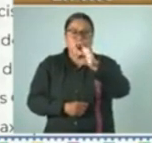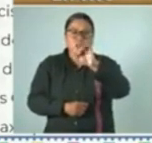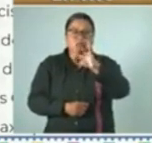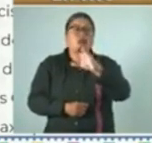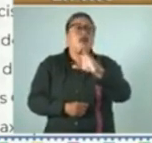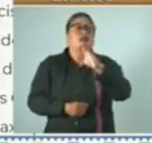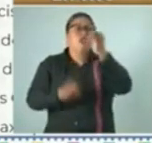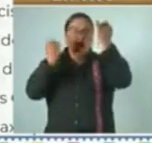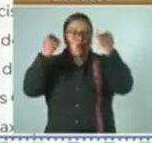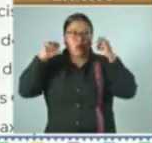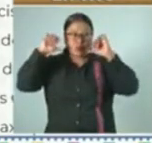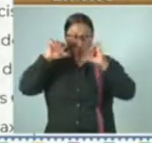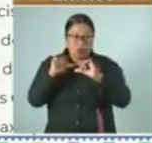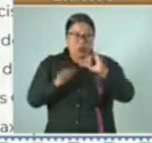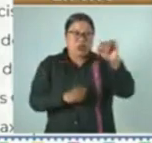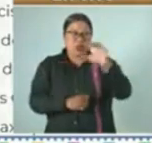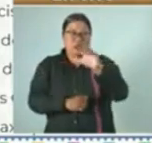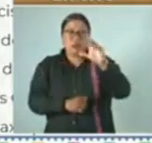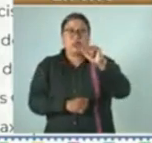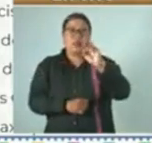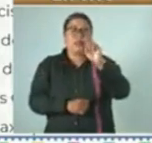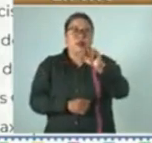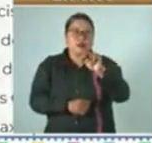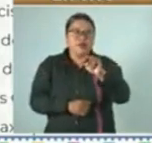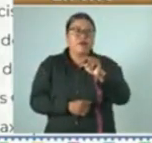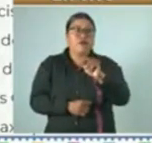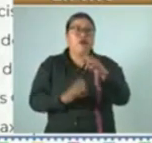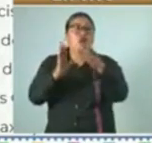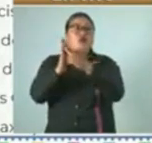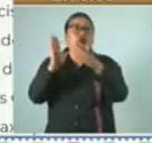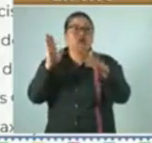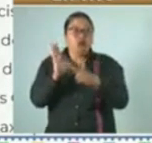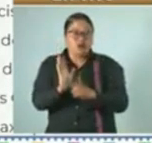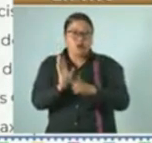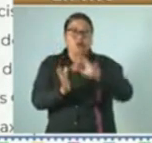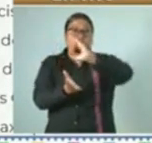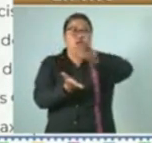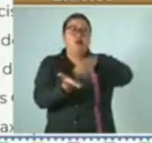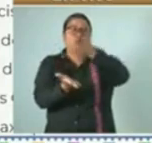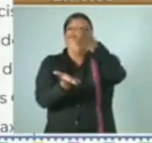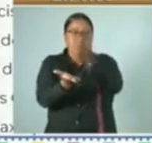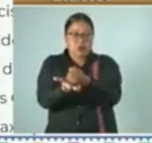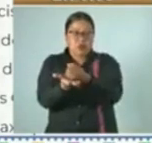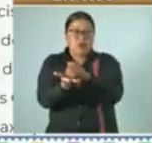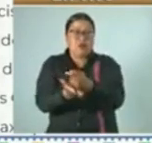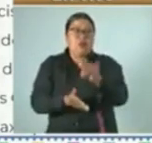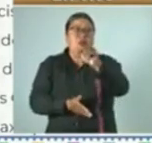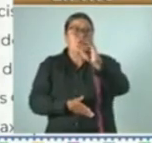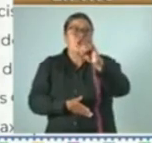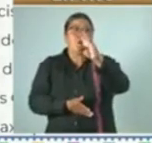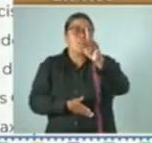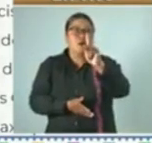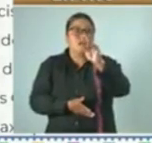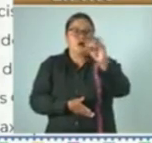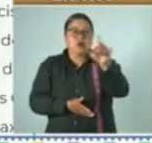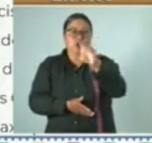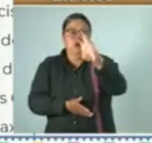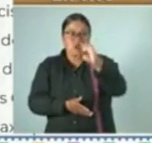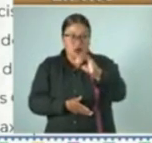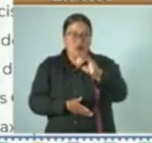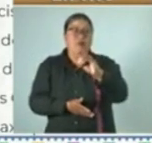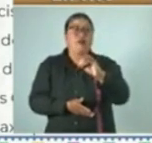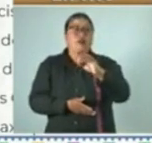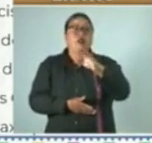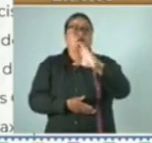Catarina Juquila, San Pedro Izcatlán, Santa María Huatulco, Juchitán de Zaragoza, Santa María Teoposco,